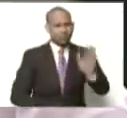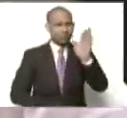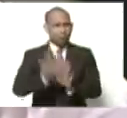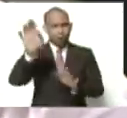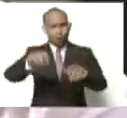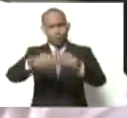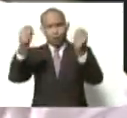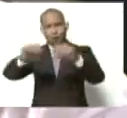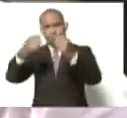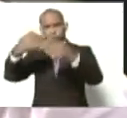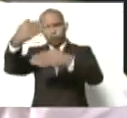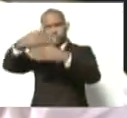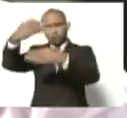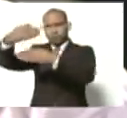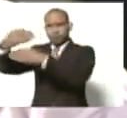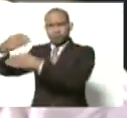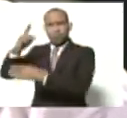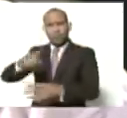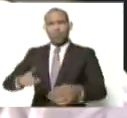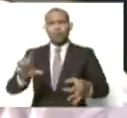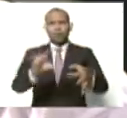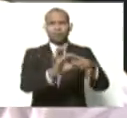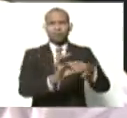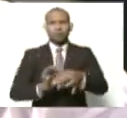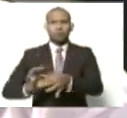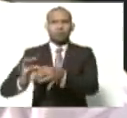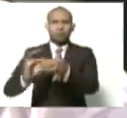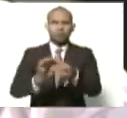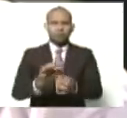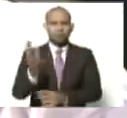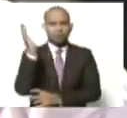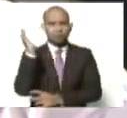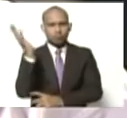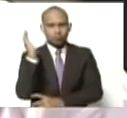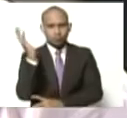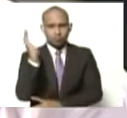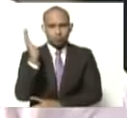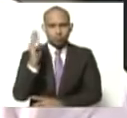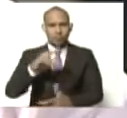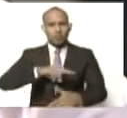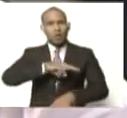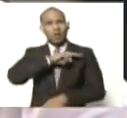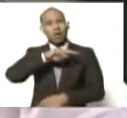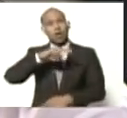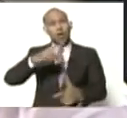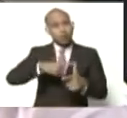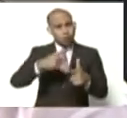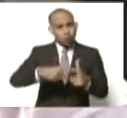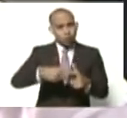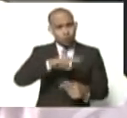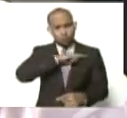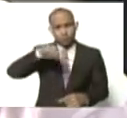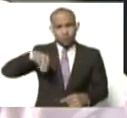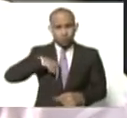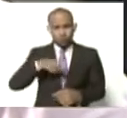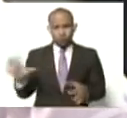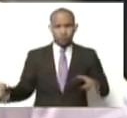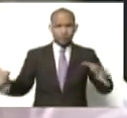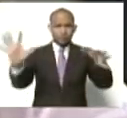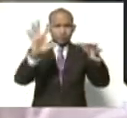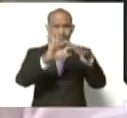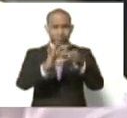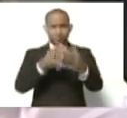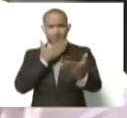unirse. Este Congreso, en esa gran oportunidad, nos convoca a la unidad del objetivo